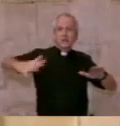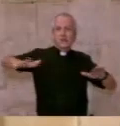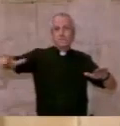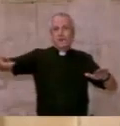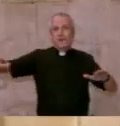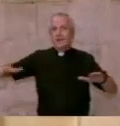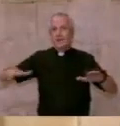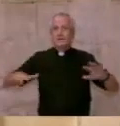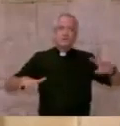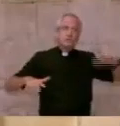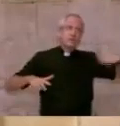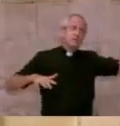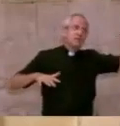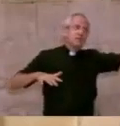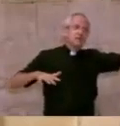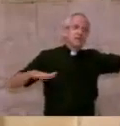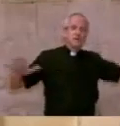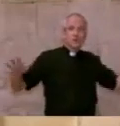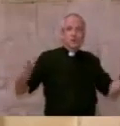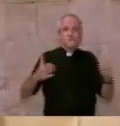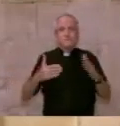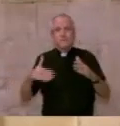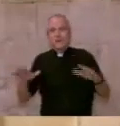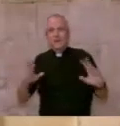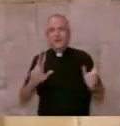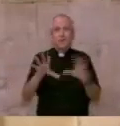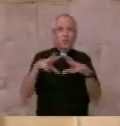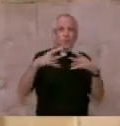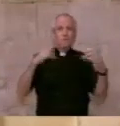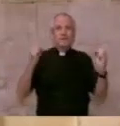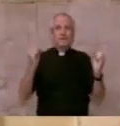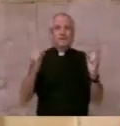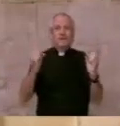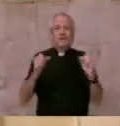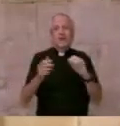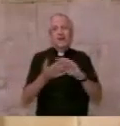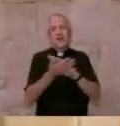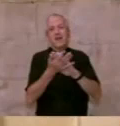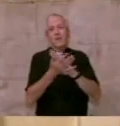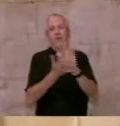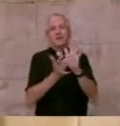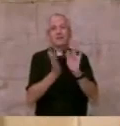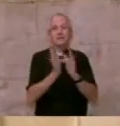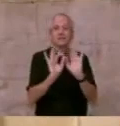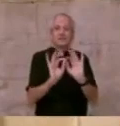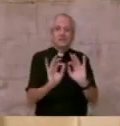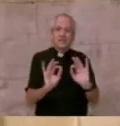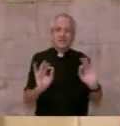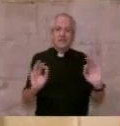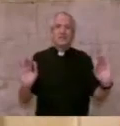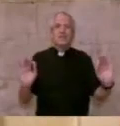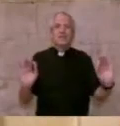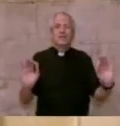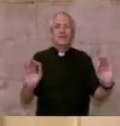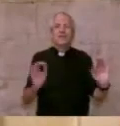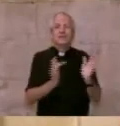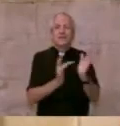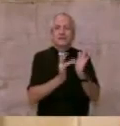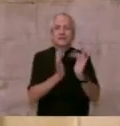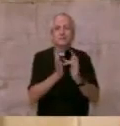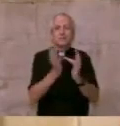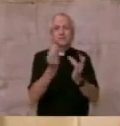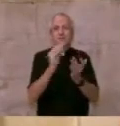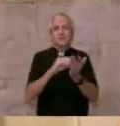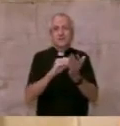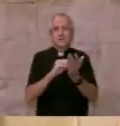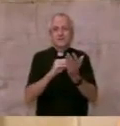y trabajan en el mar. Son los más idóneos para comprender el lenguaje de Jesús. Tan sencillo, nosotros lo complicamos mucho, pero